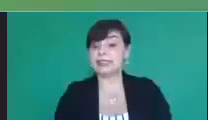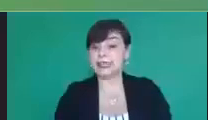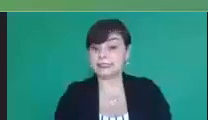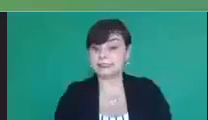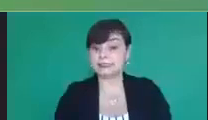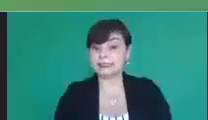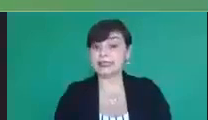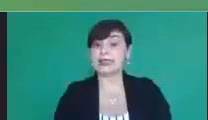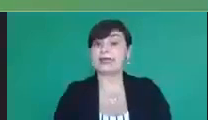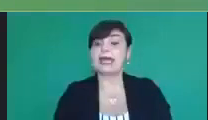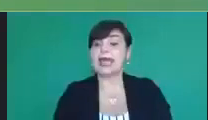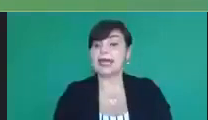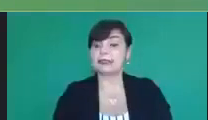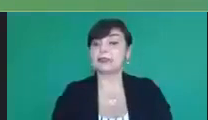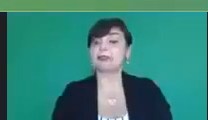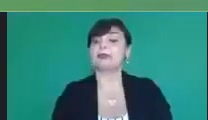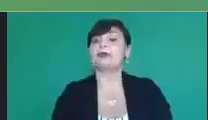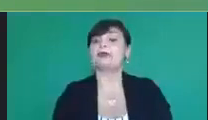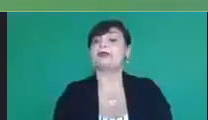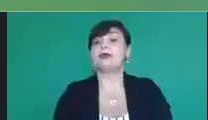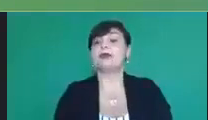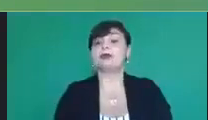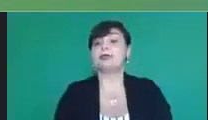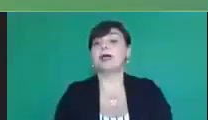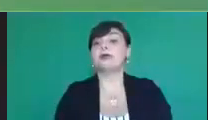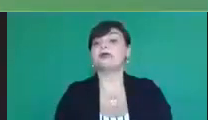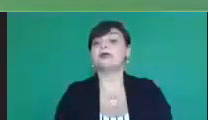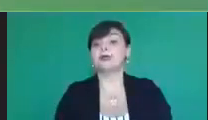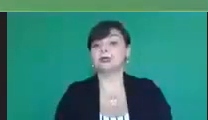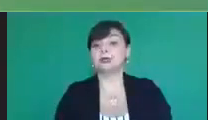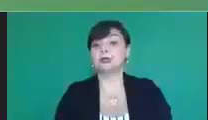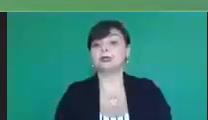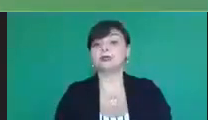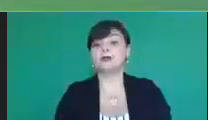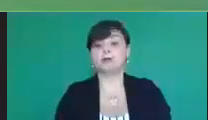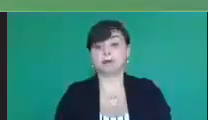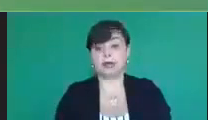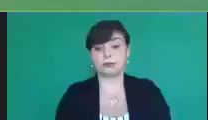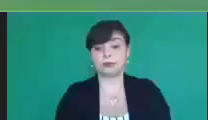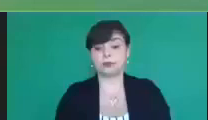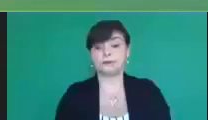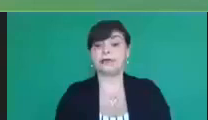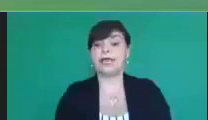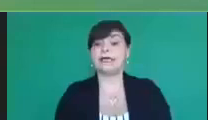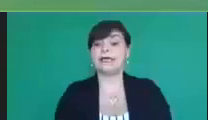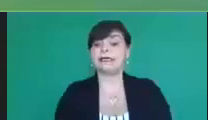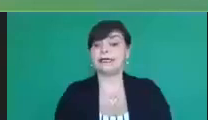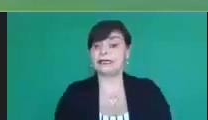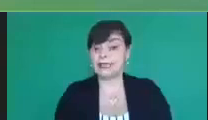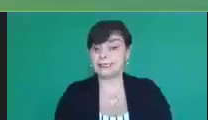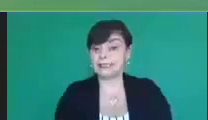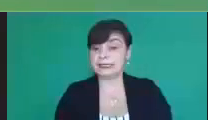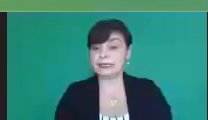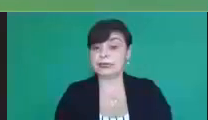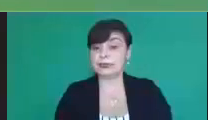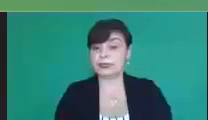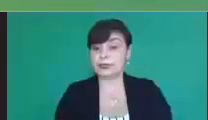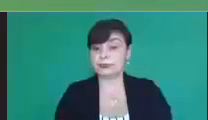6 casos de resultados positivos confirmados. 3 en